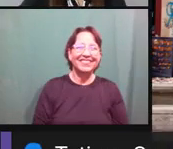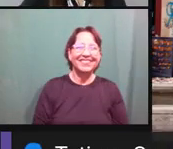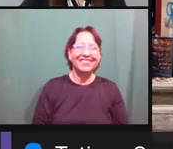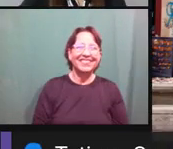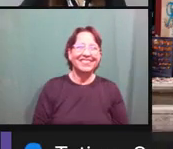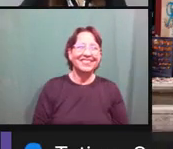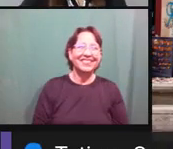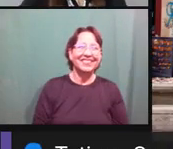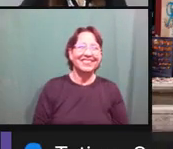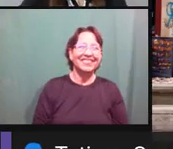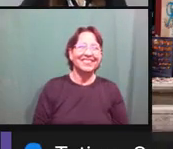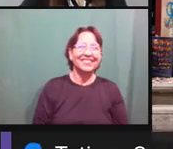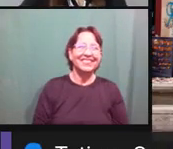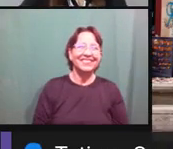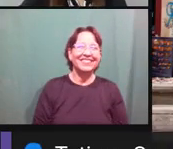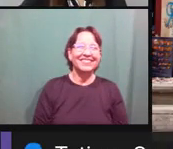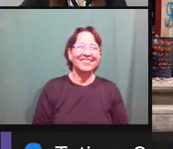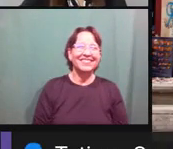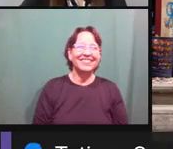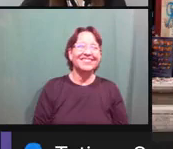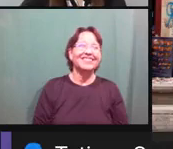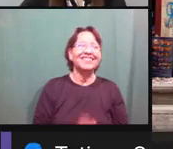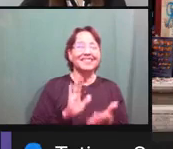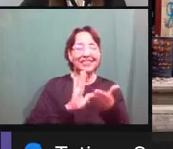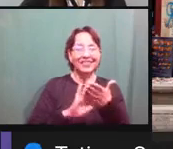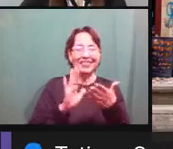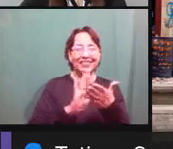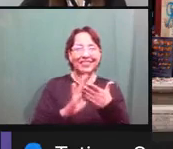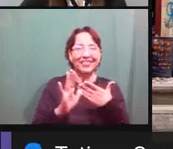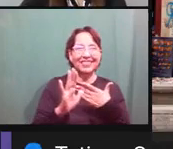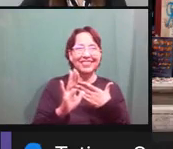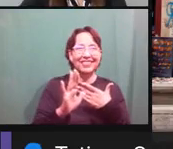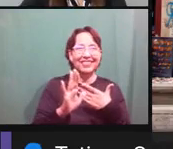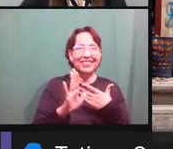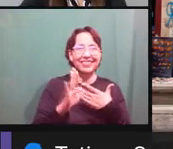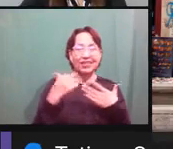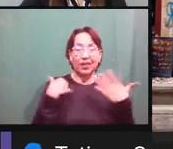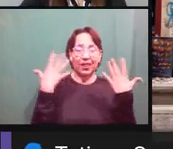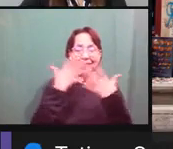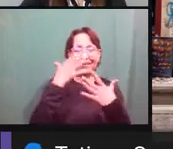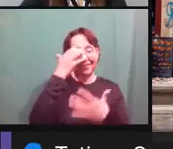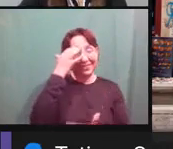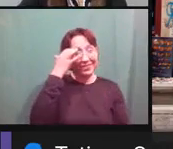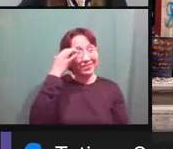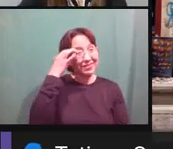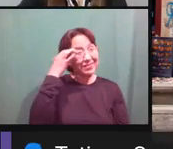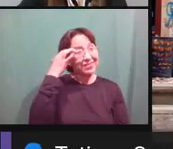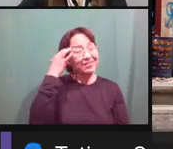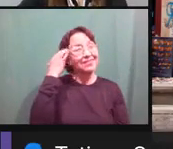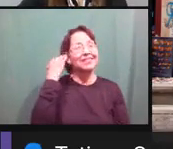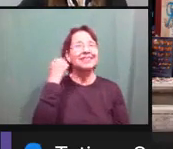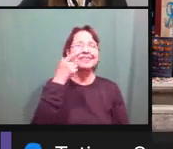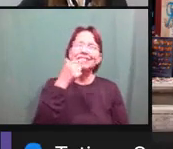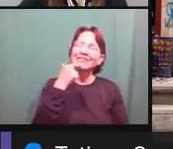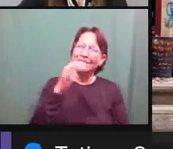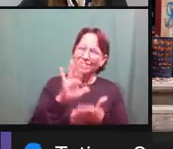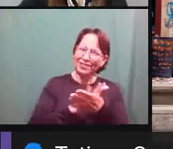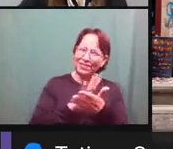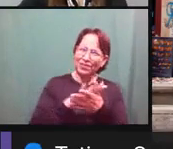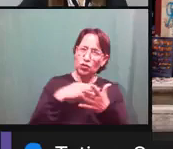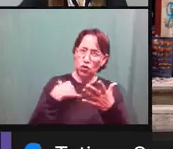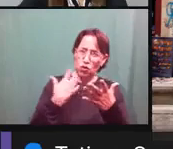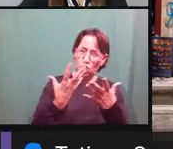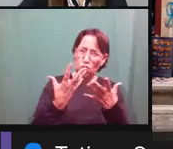Bueno, perdón, aquí nos confundimos. Entonces, estabas diciendo al principio de cómo